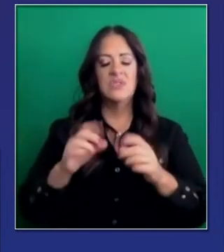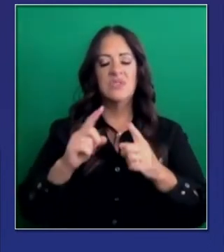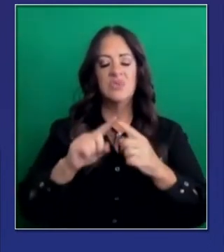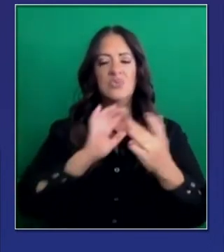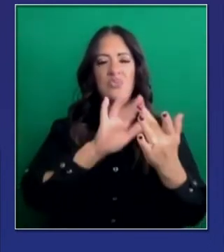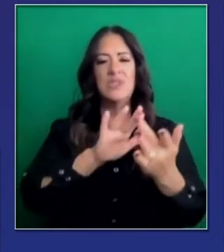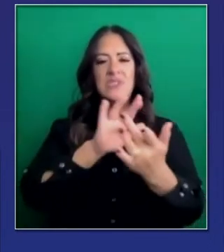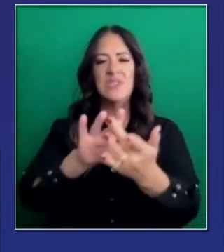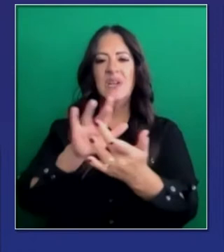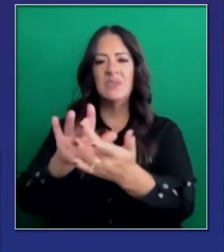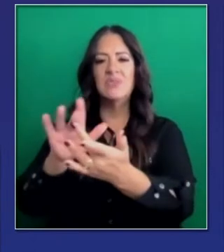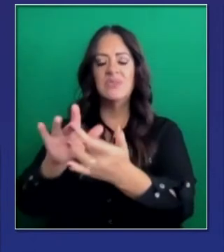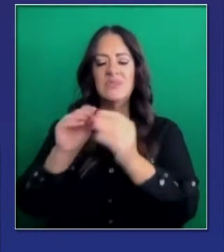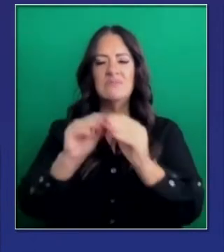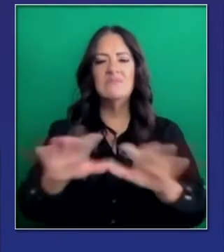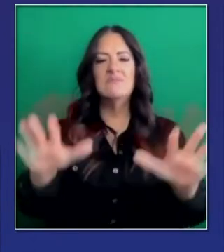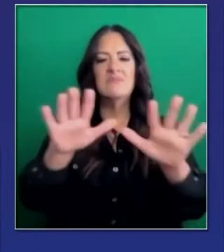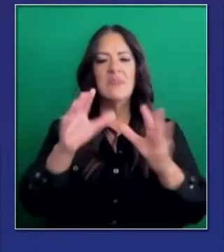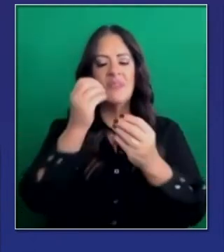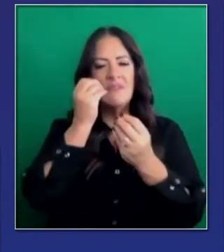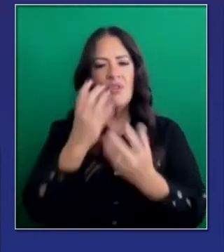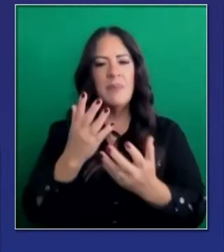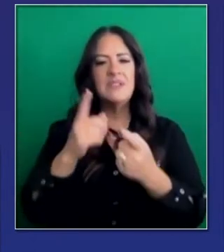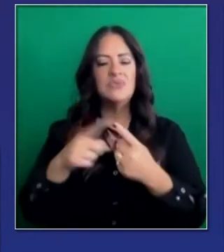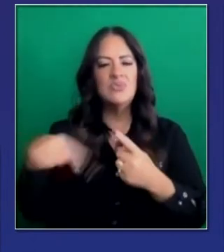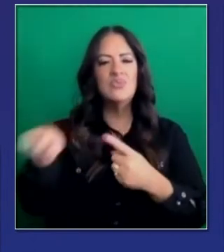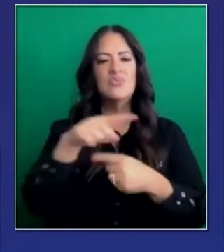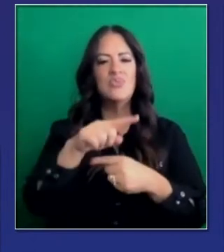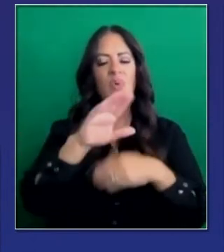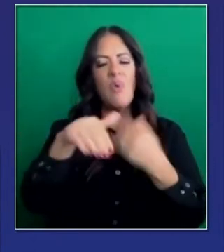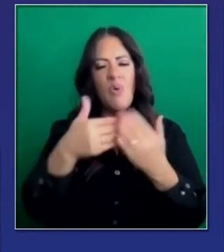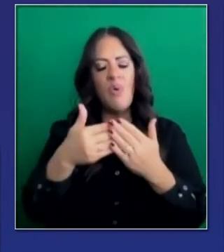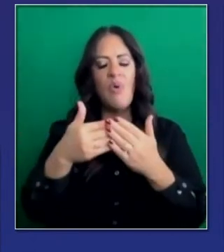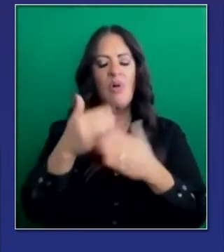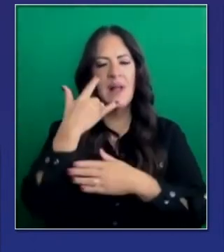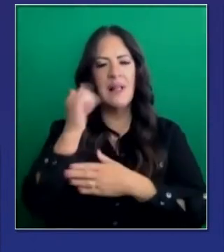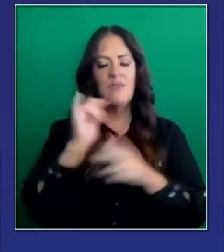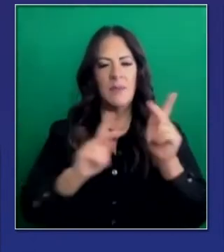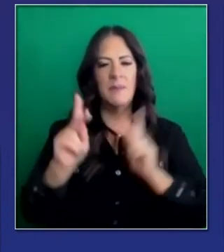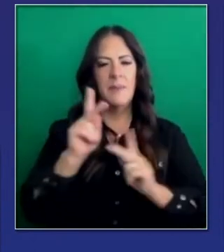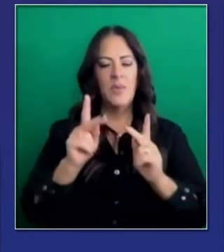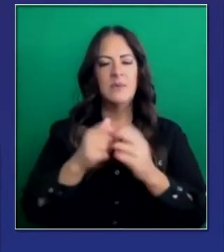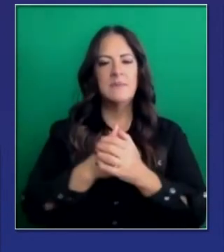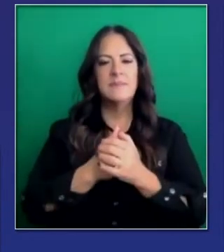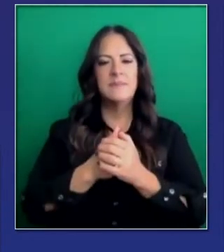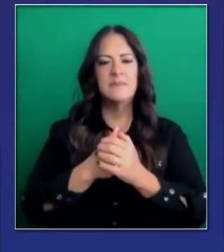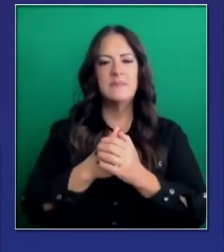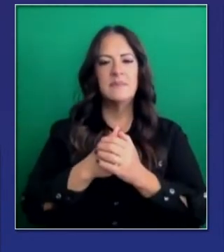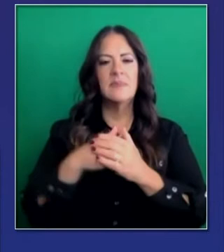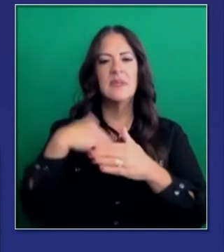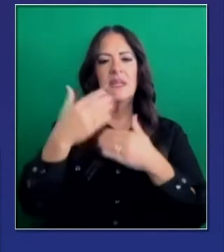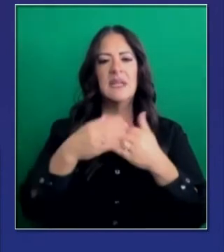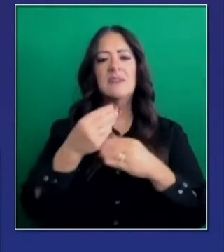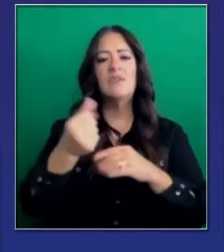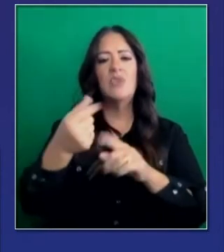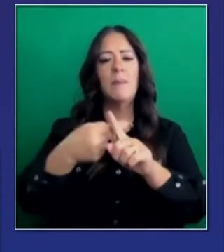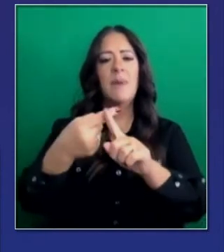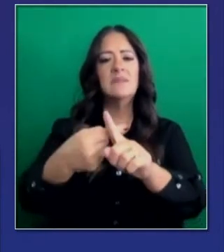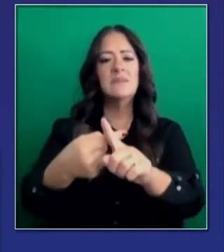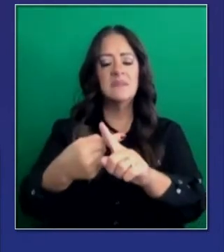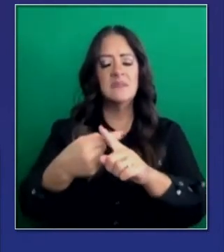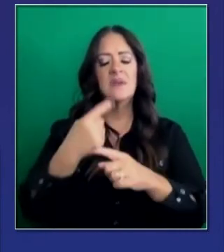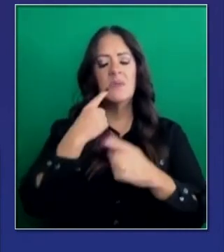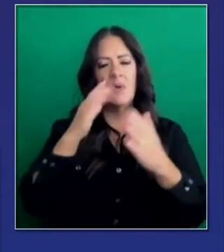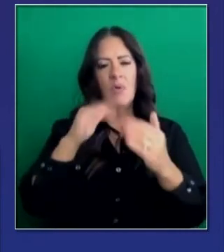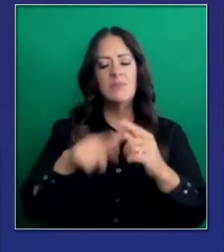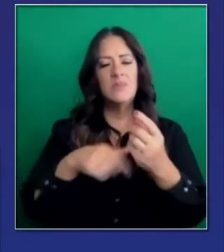espacio gran parte de los recursos esperamos invertir en los próximos meses vamos a tratar de